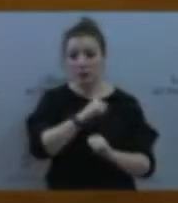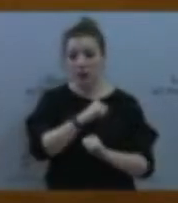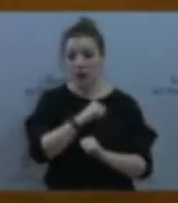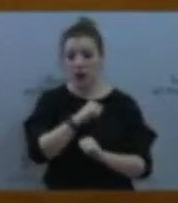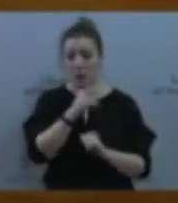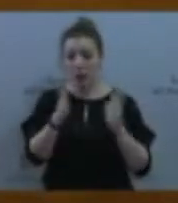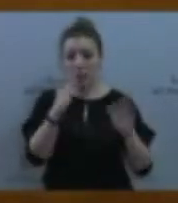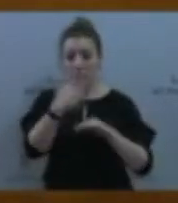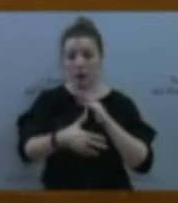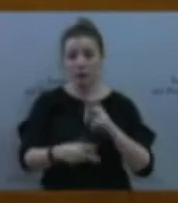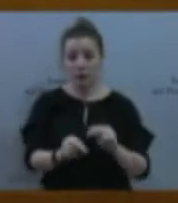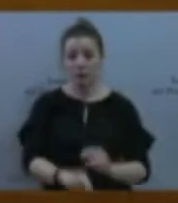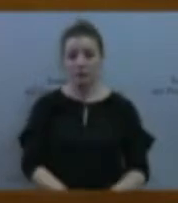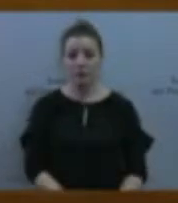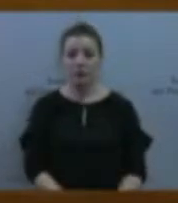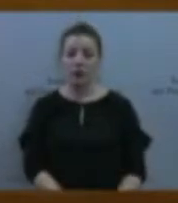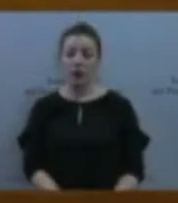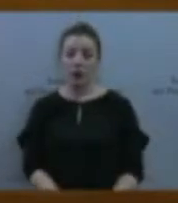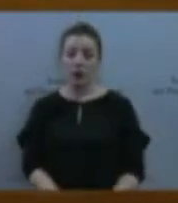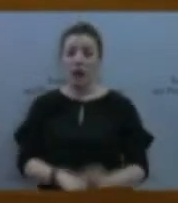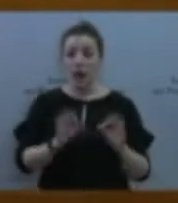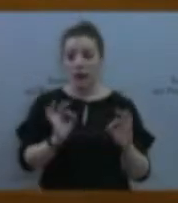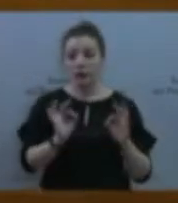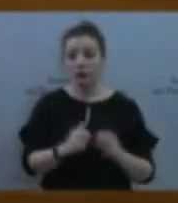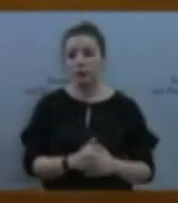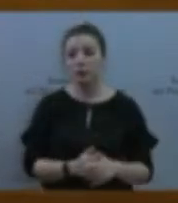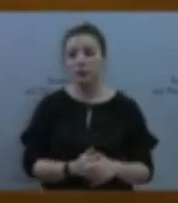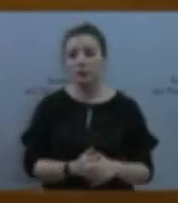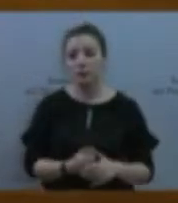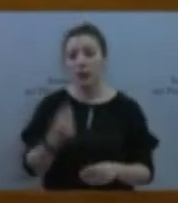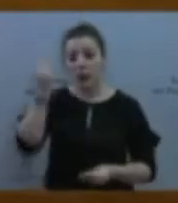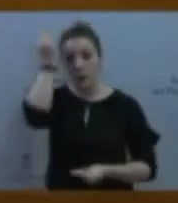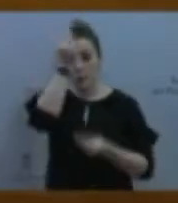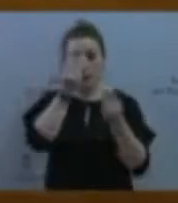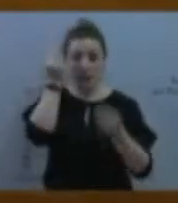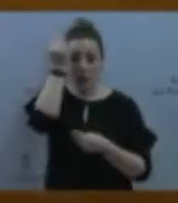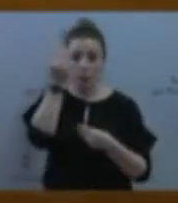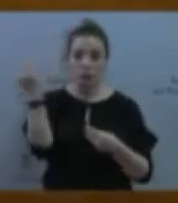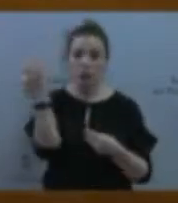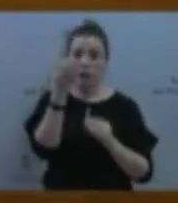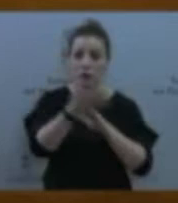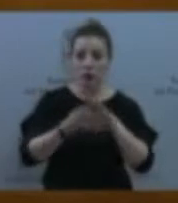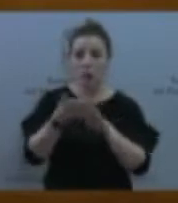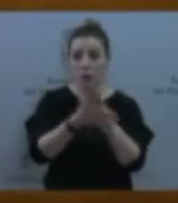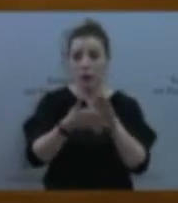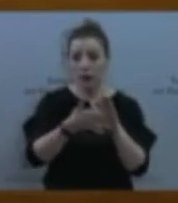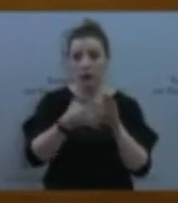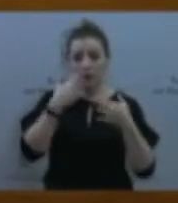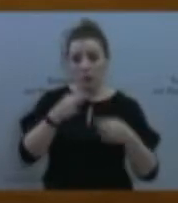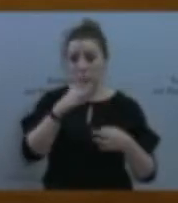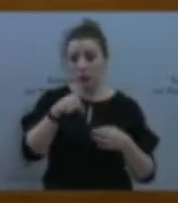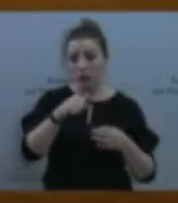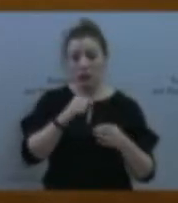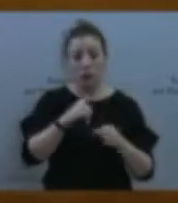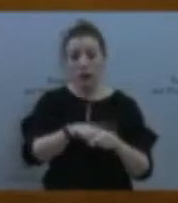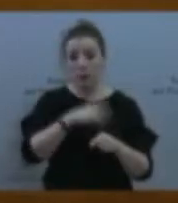es precisamente lo que creemos que se tiene que abordar, seguramente no de tiempo en esta legislatura, seguramente no sea a través de esta